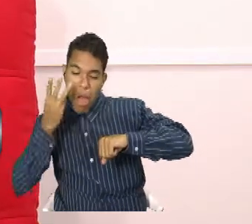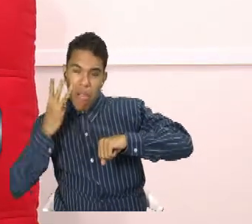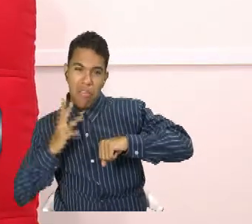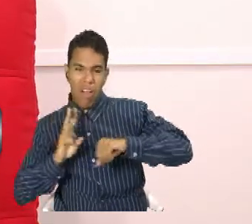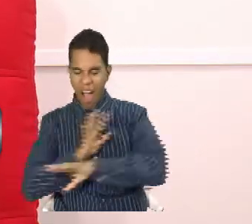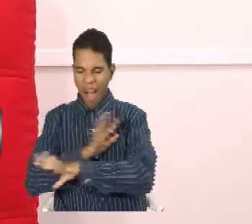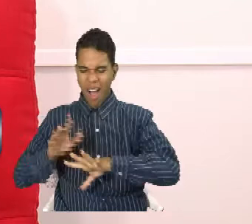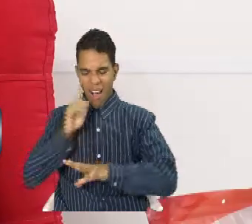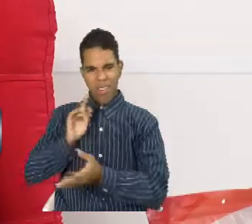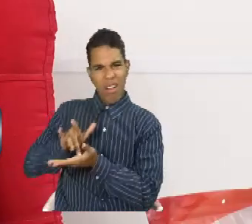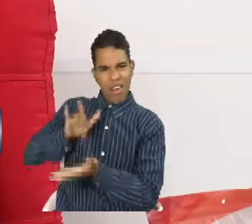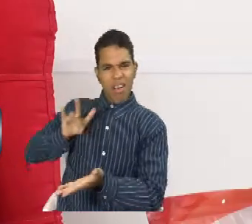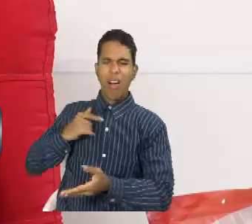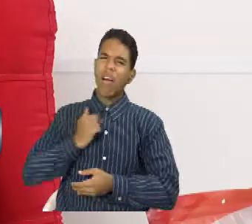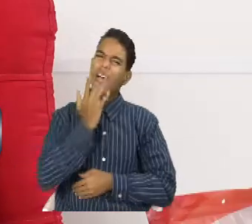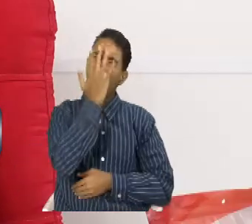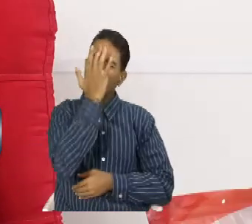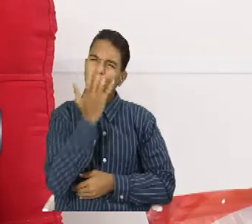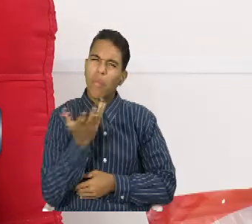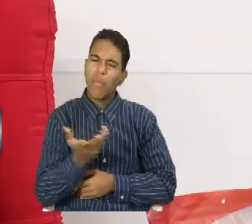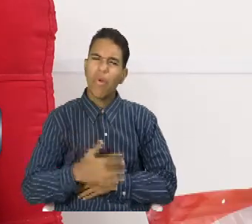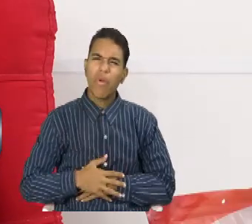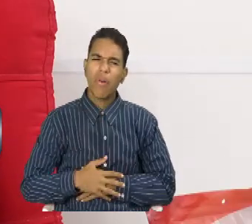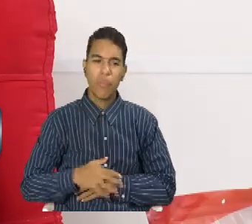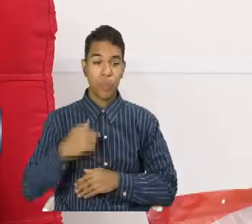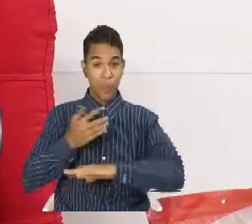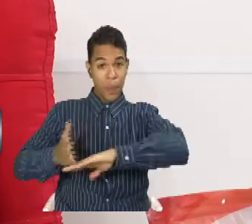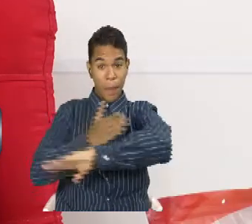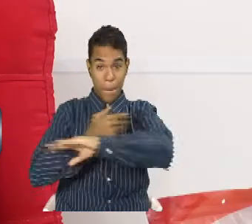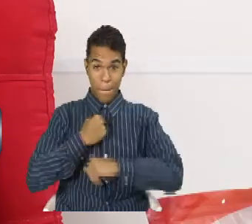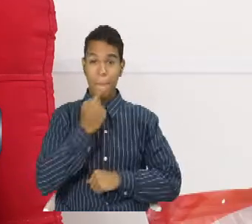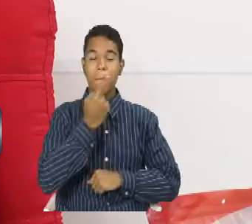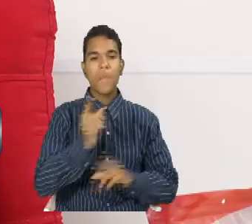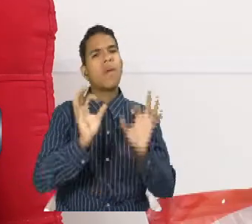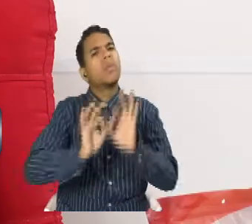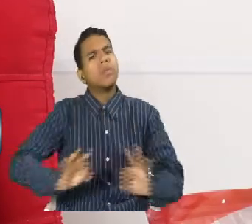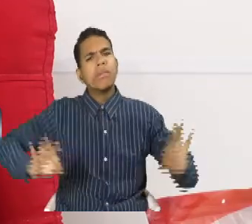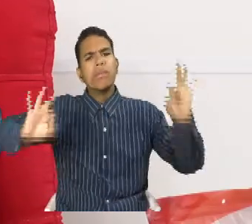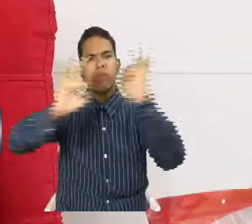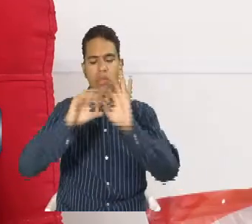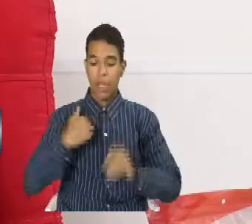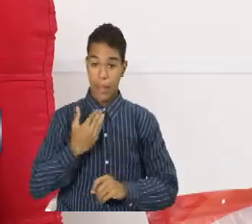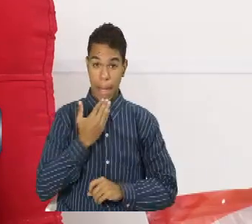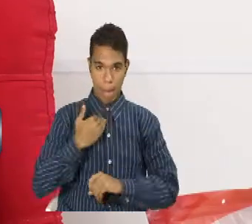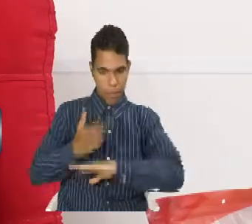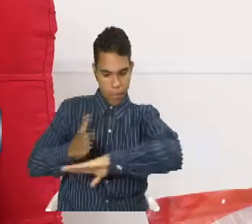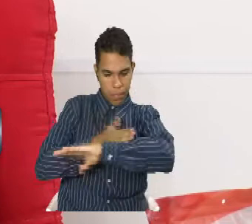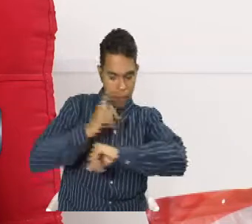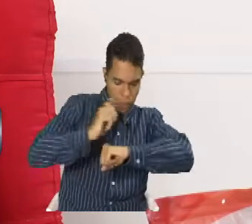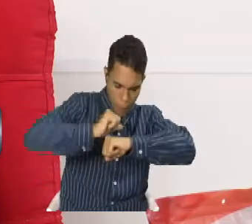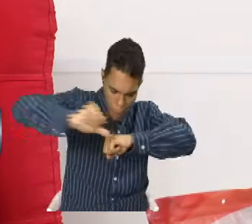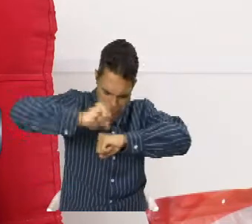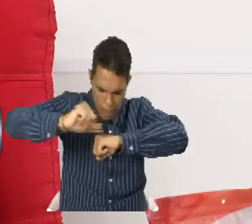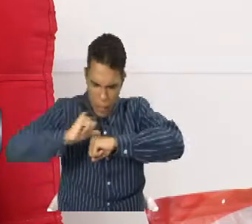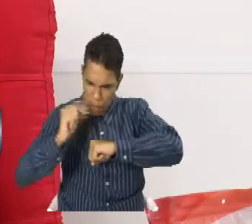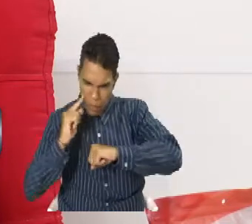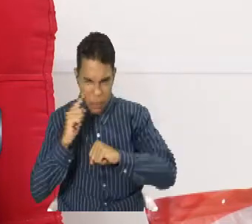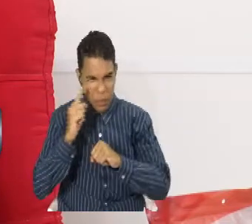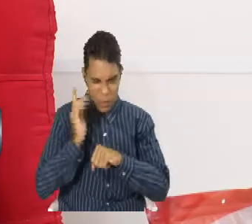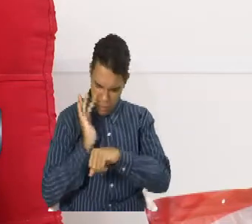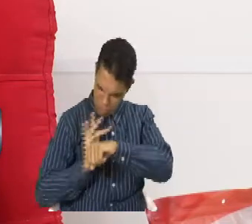asistir. Pues como les dije en un inicio, es muy importante porque esto es lo que le da el resultado o el acabado perfecto a la